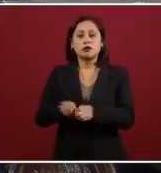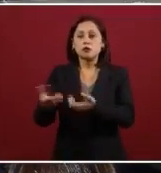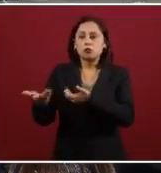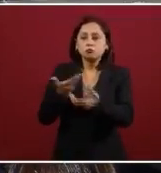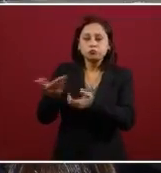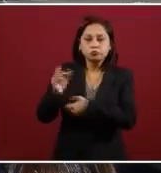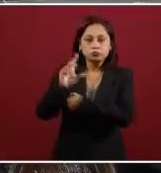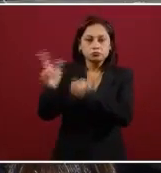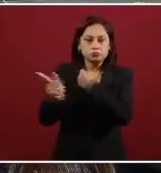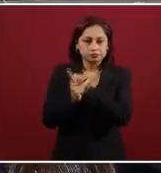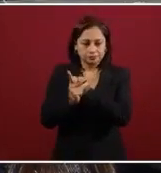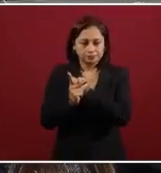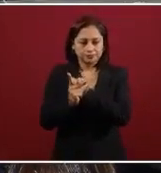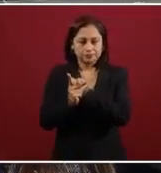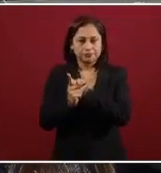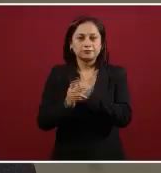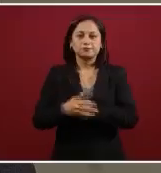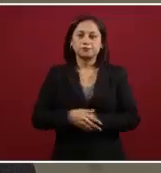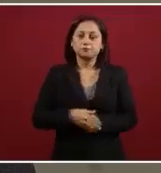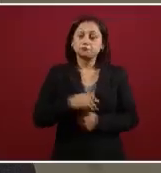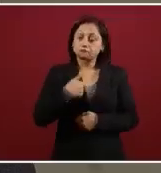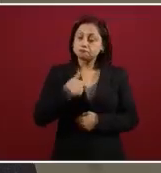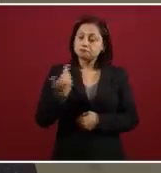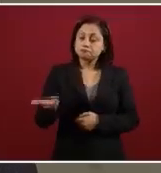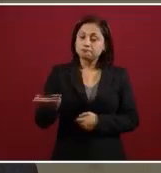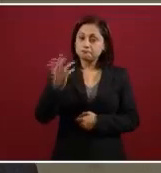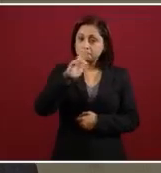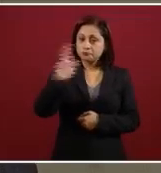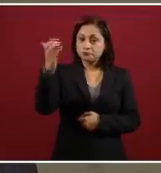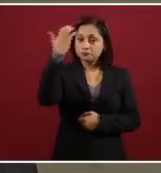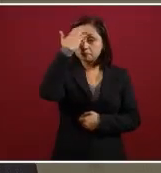mi reconocimiento